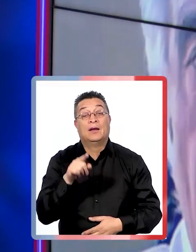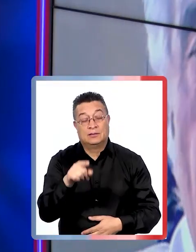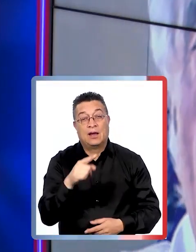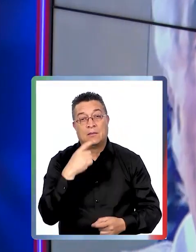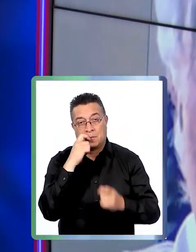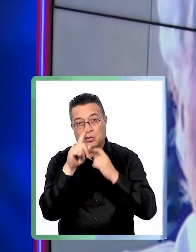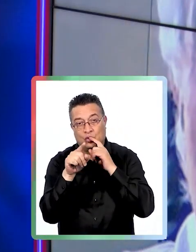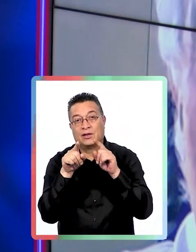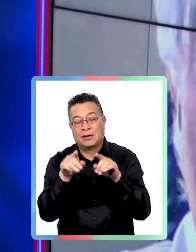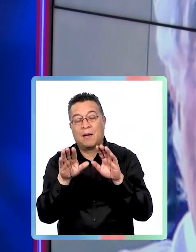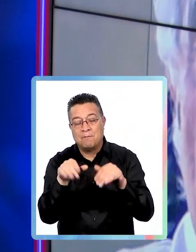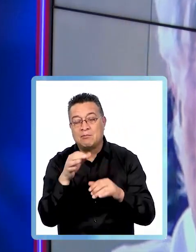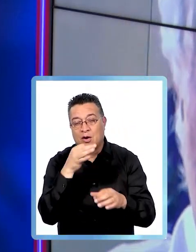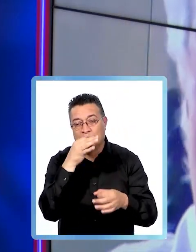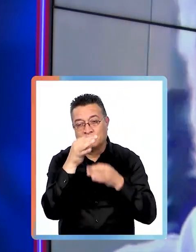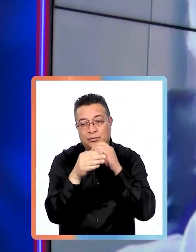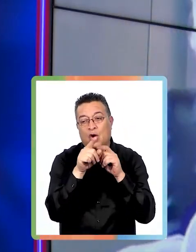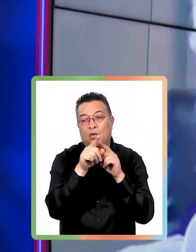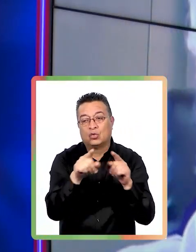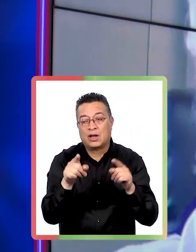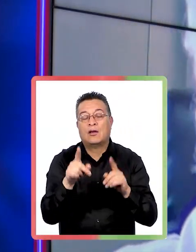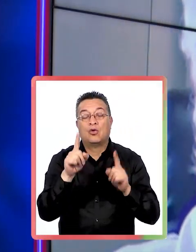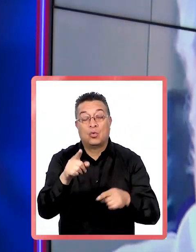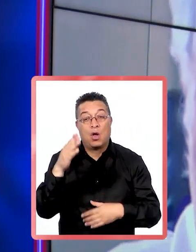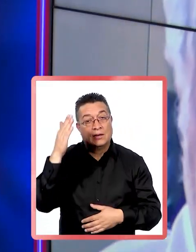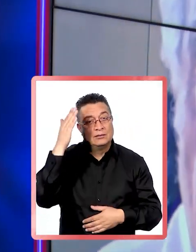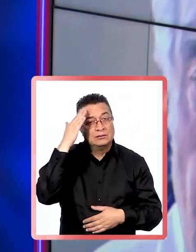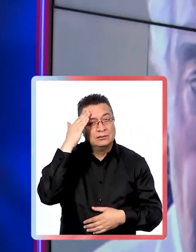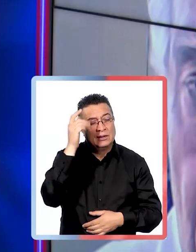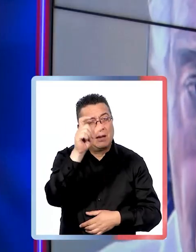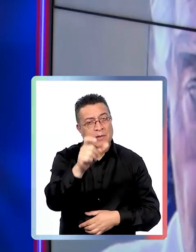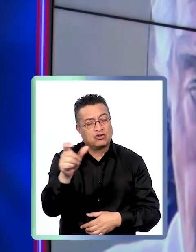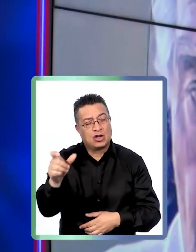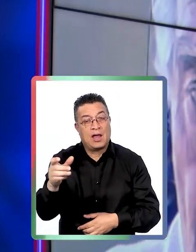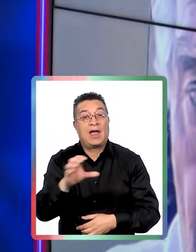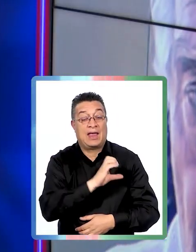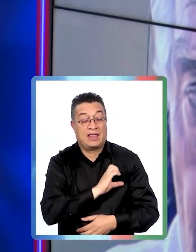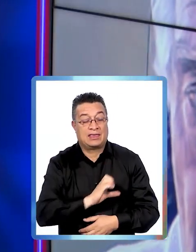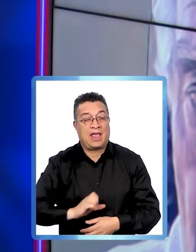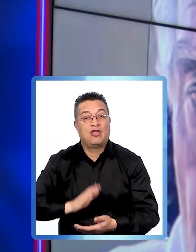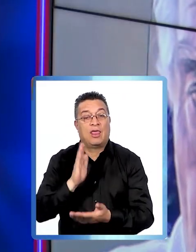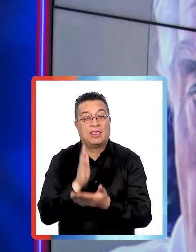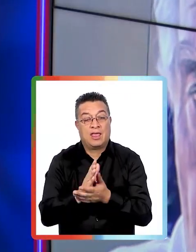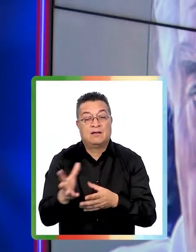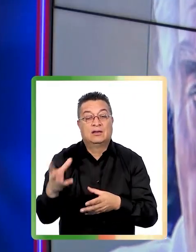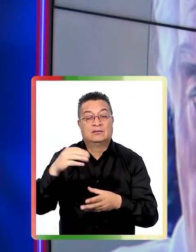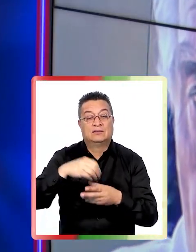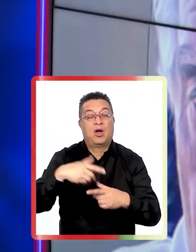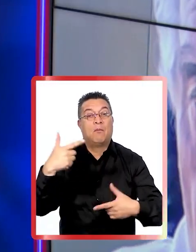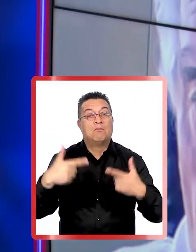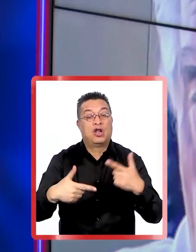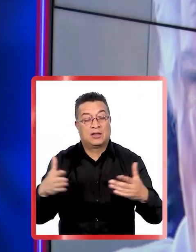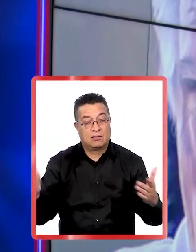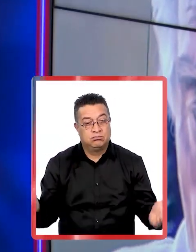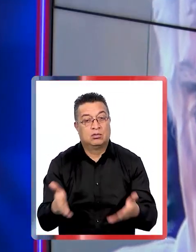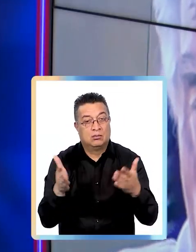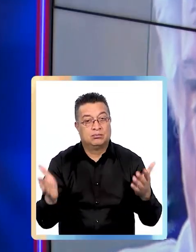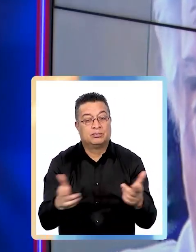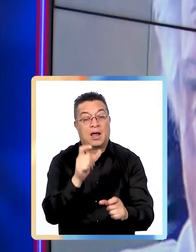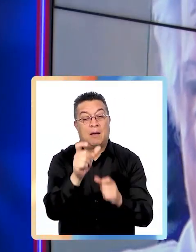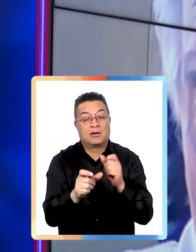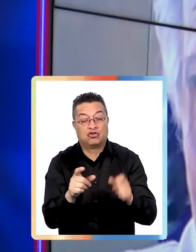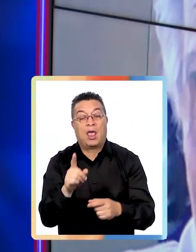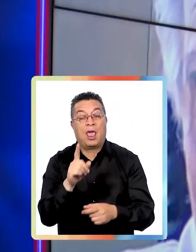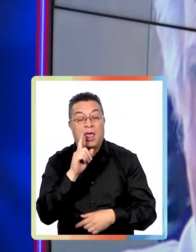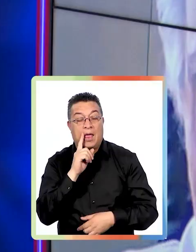precisamente esa es una de las preguntas que ustedes también plantearon. ¿Considera la gente que el Estado debería implementar políticas para fomentar que